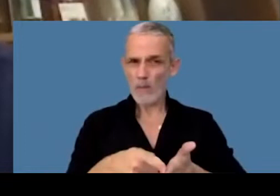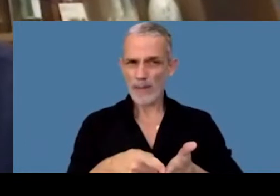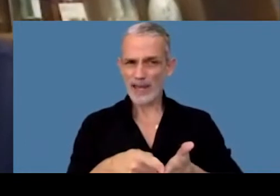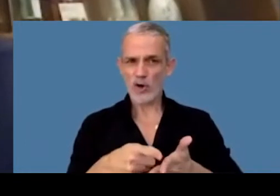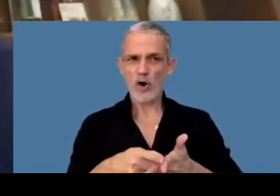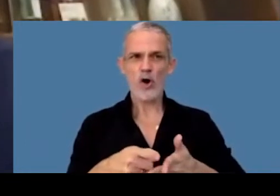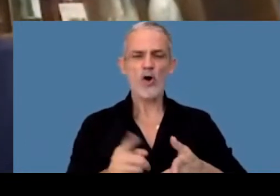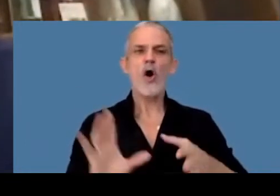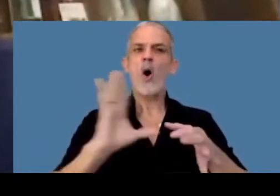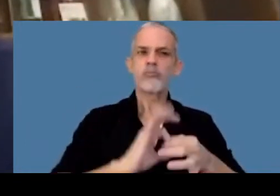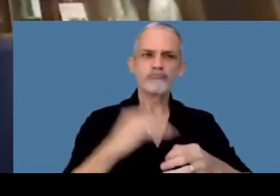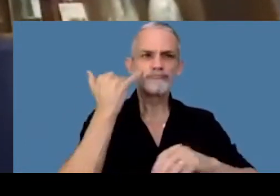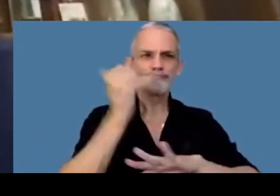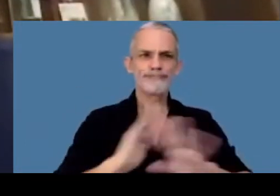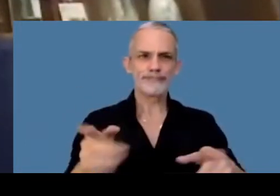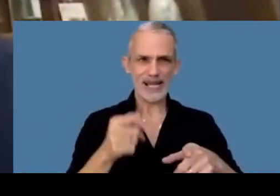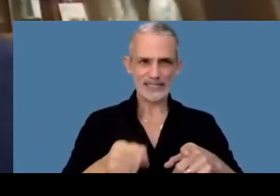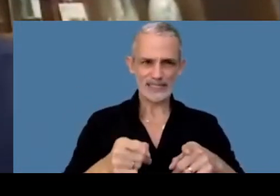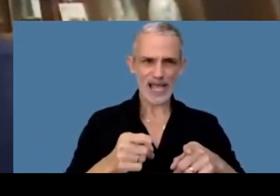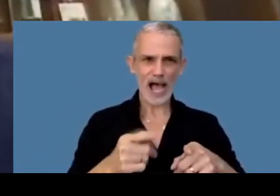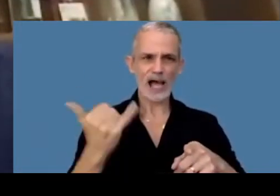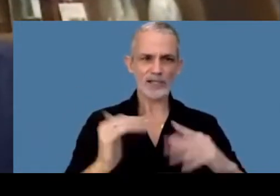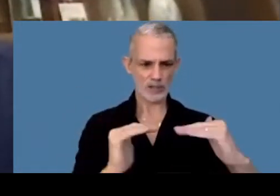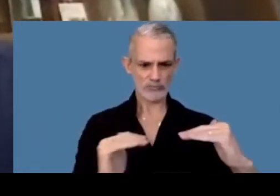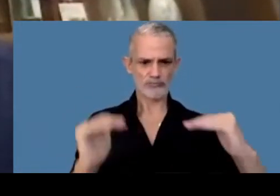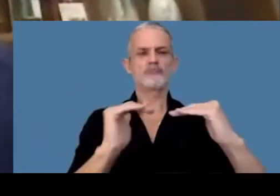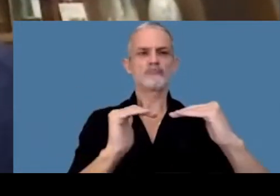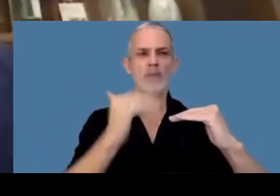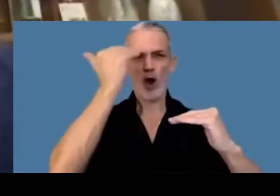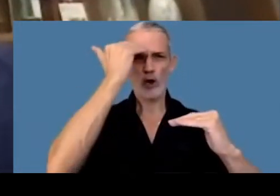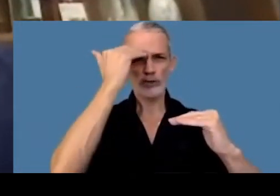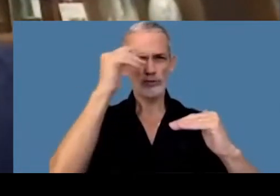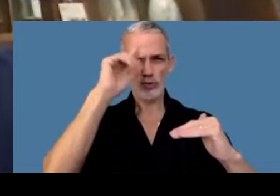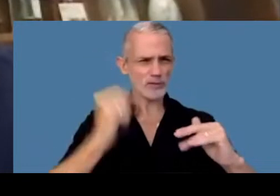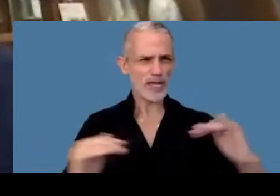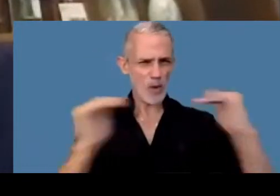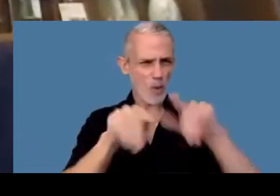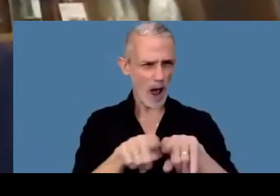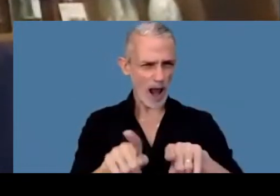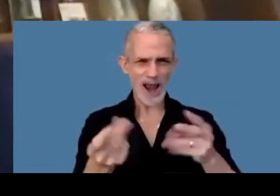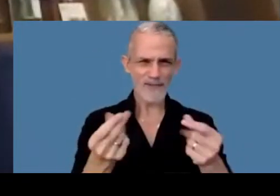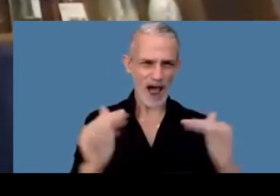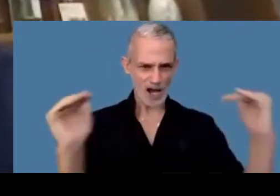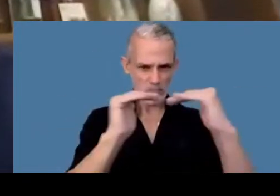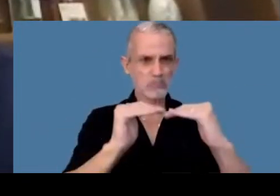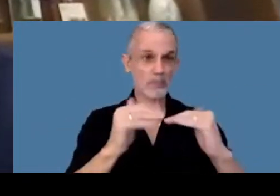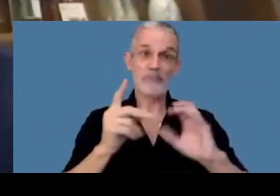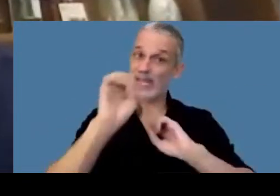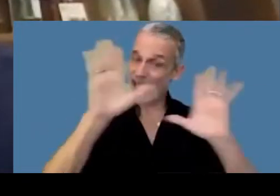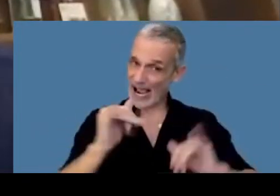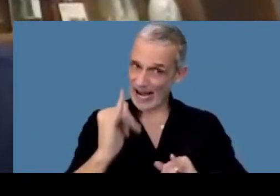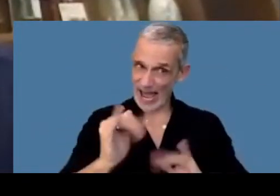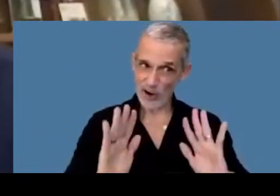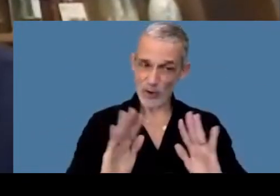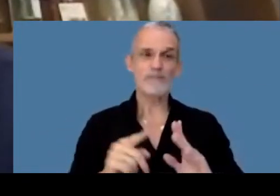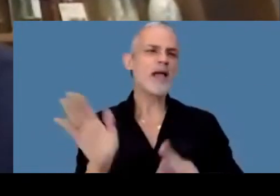asimilado a tener jerarquía constitucional. Y acá aprovecho para aclarar algo. Digo, para todos